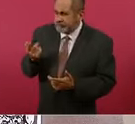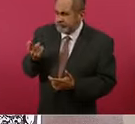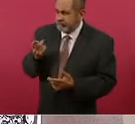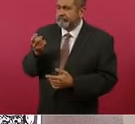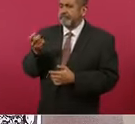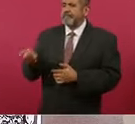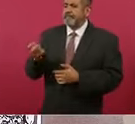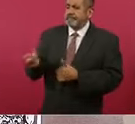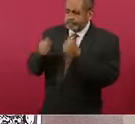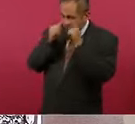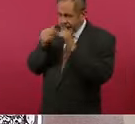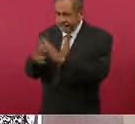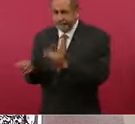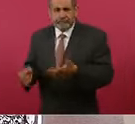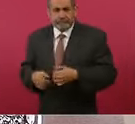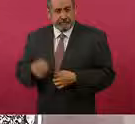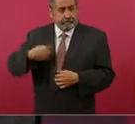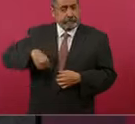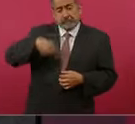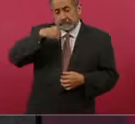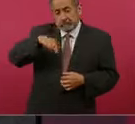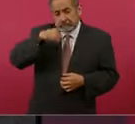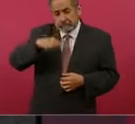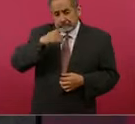Entonces, no es en vano,